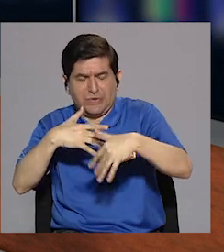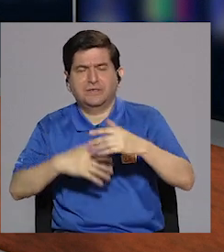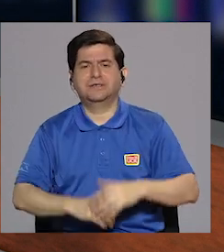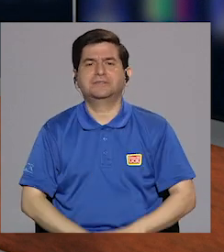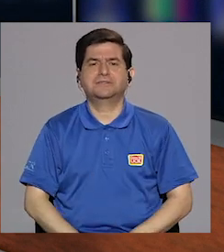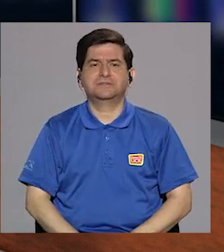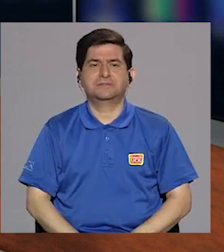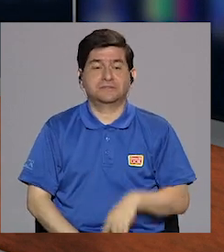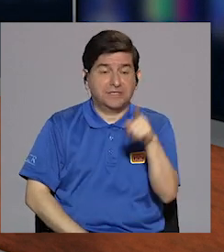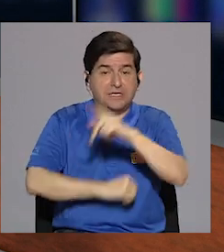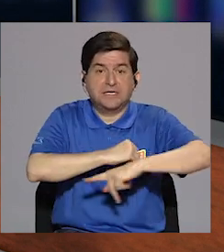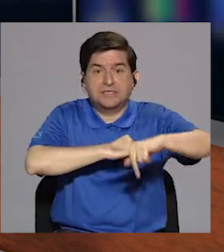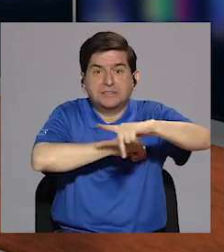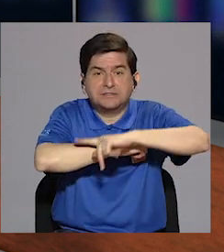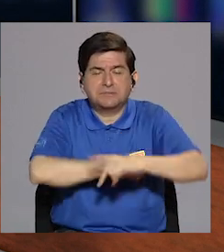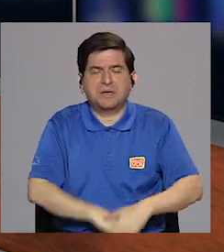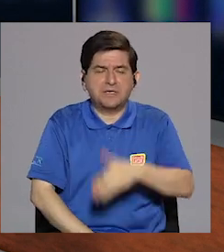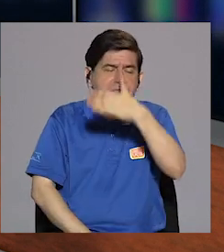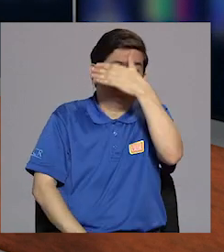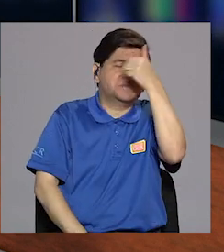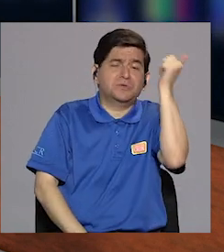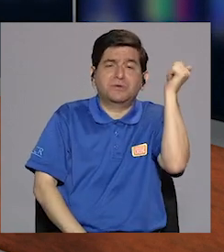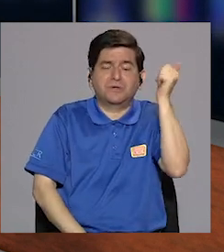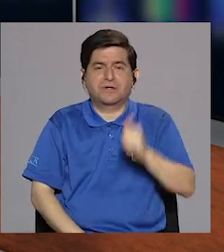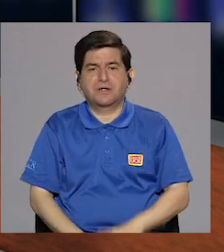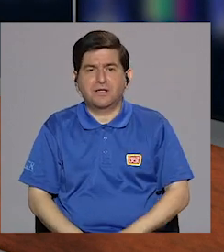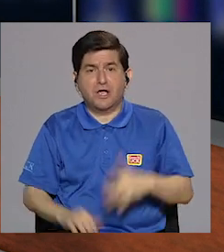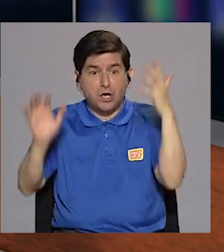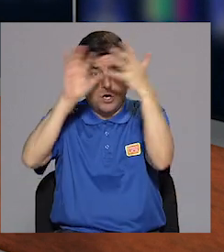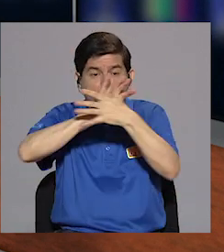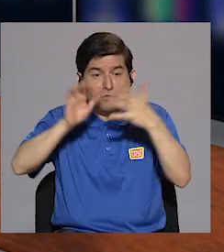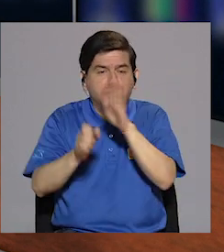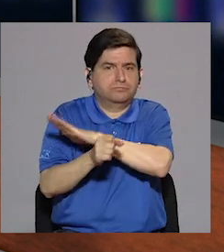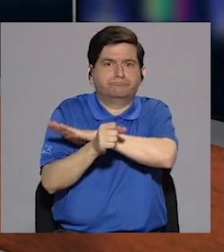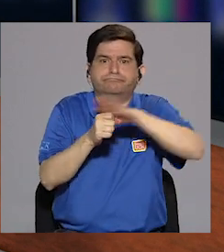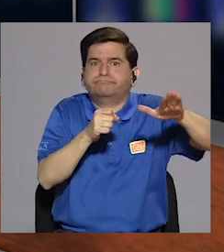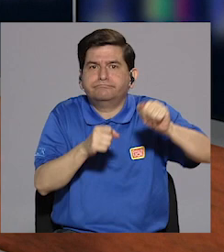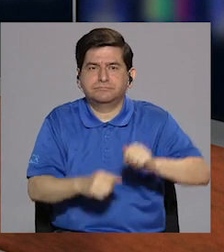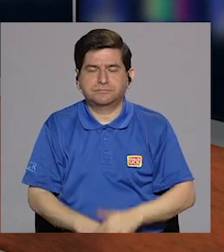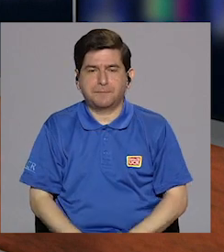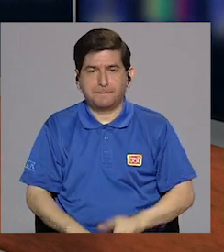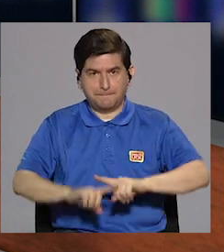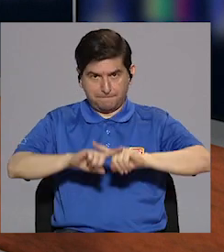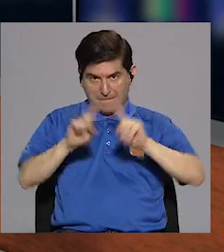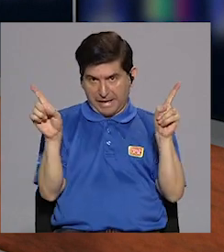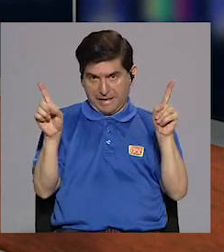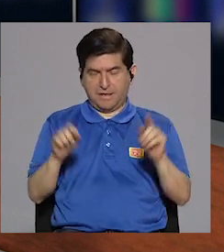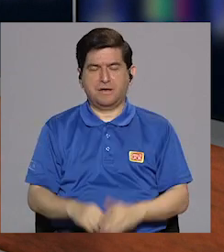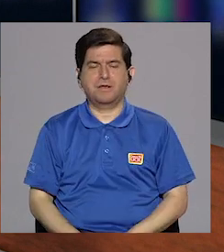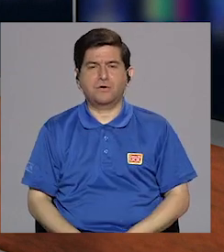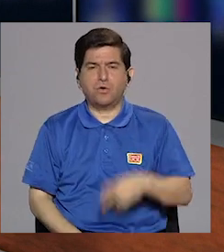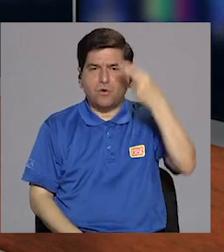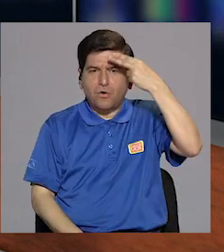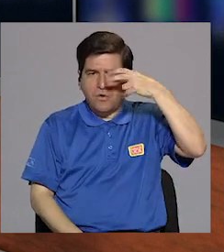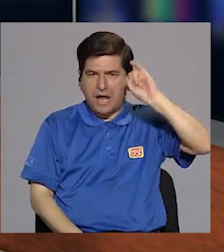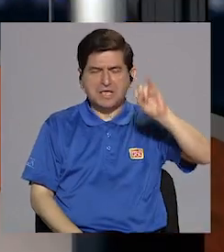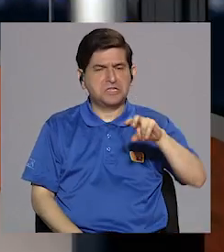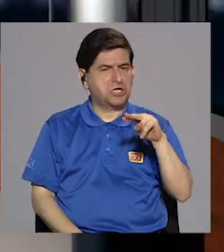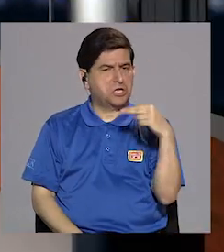En esa nación olvidada, el caos es total. Sin embargo, Haití no es